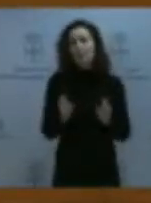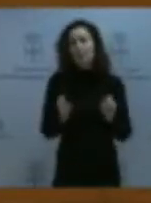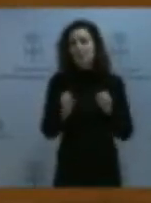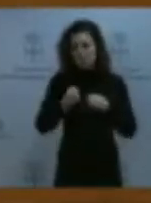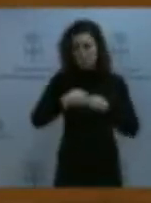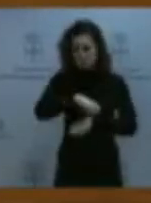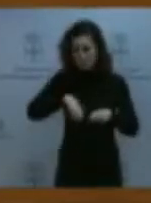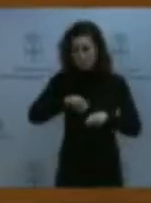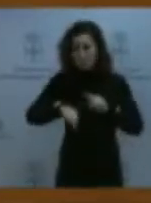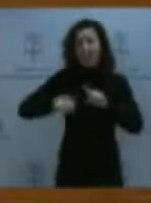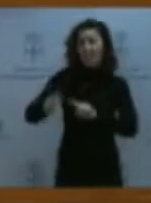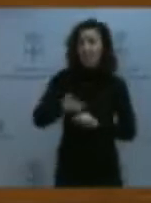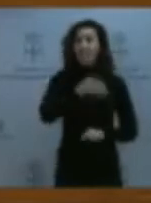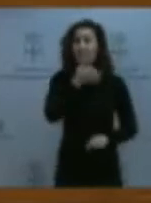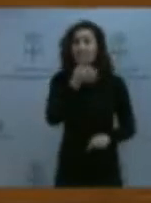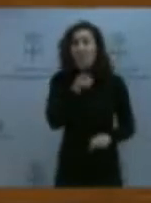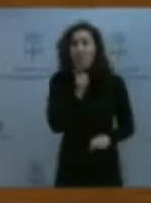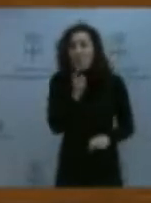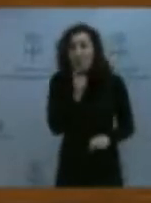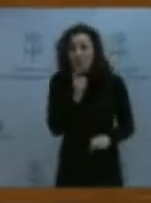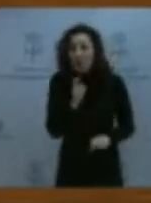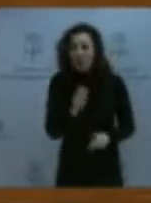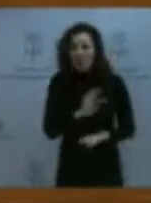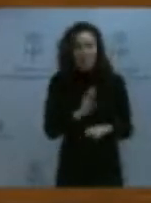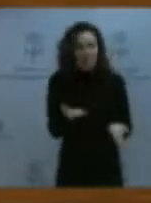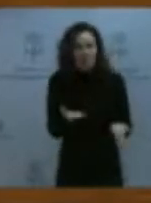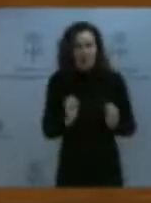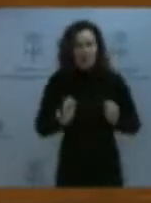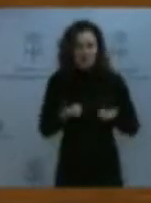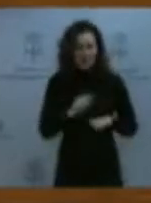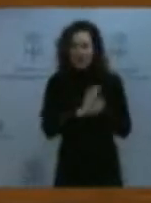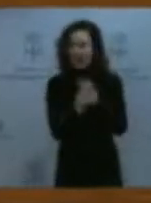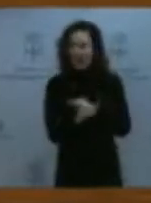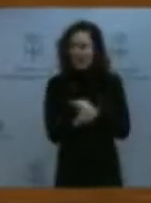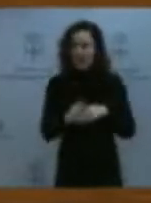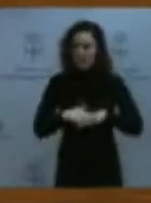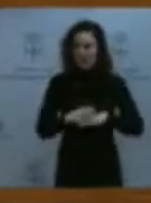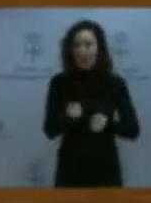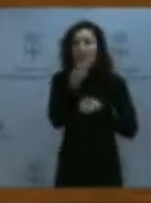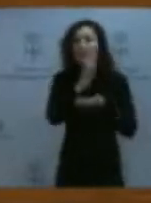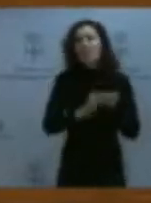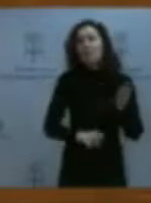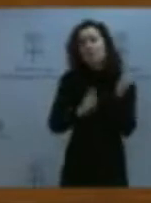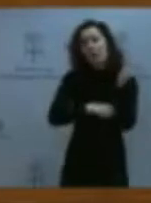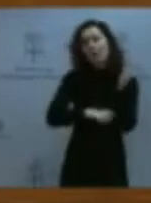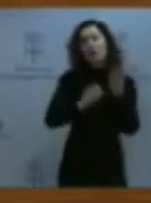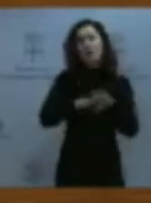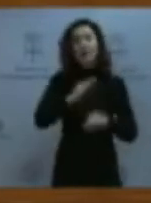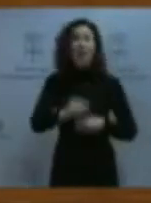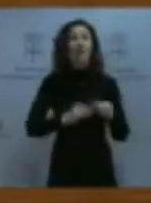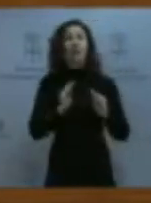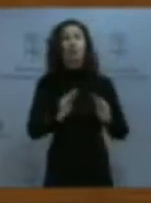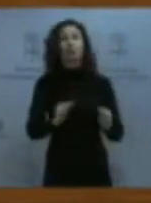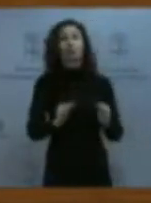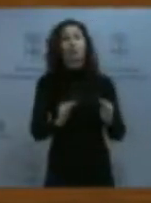el tejado antes que la casa. No nos vale un informe arqueológico que diga cómo se tiene que implementar la intervención arquitectónica, porque es el mundo